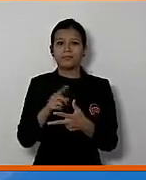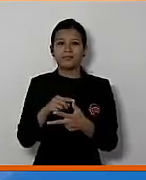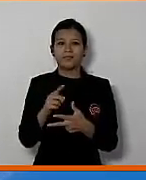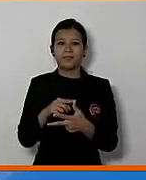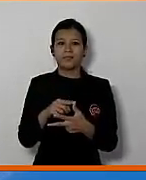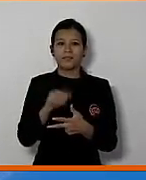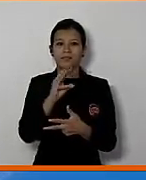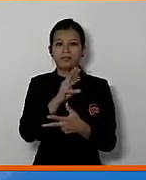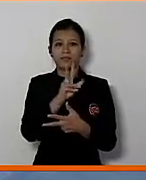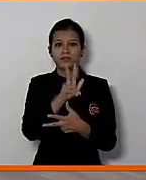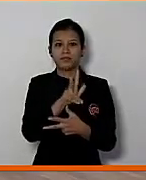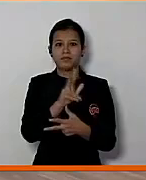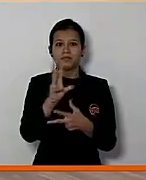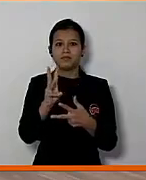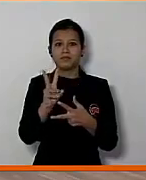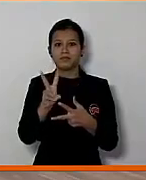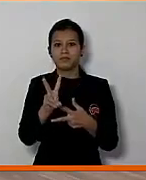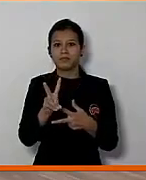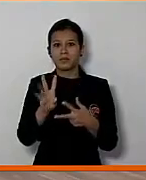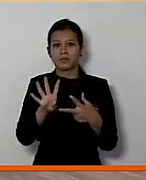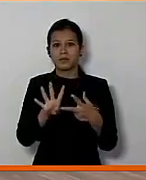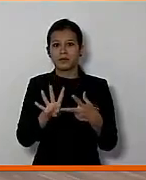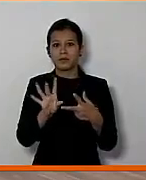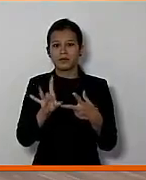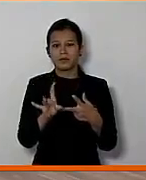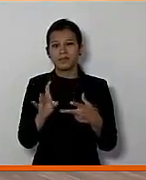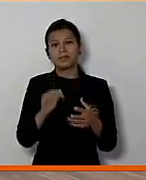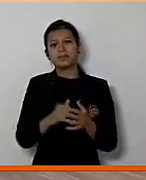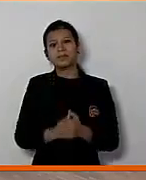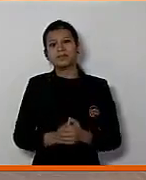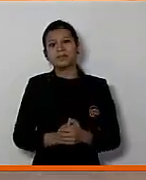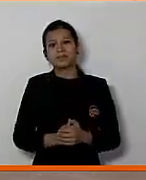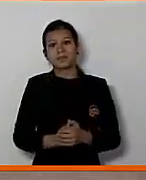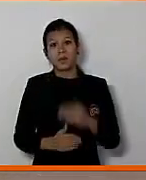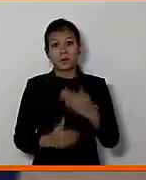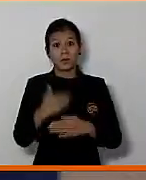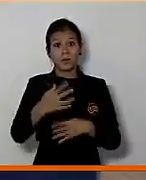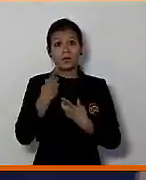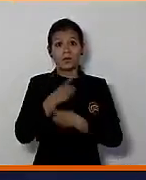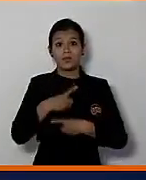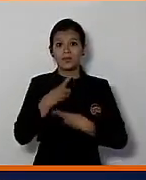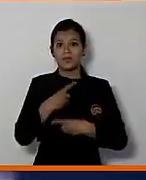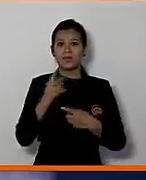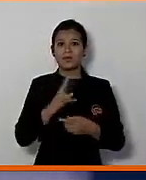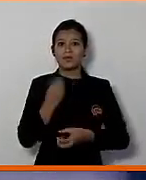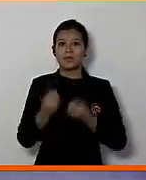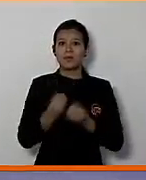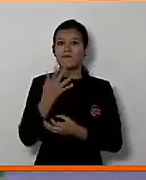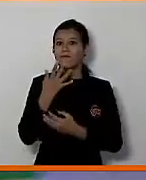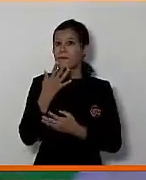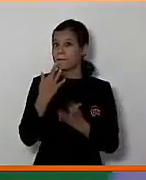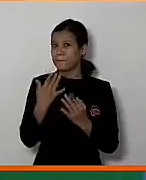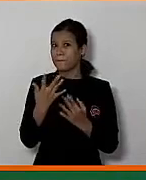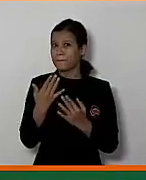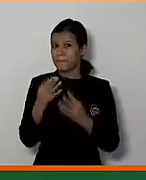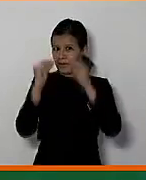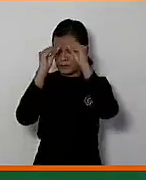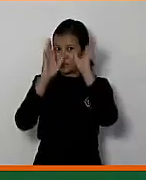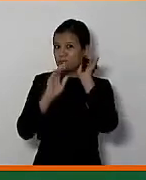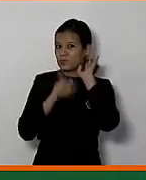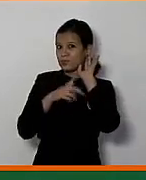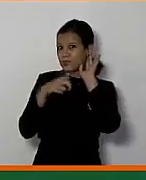son 63, 62 y 48. Continuamos con nuestro juego favorito y el más esperado de la mañana de